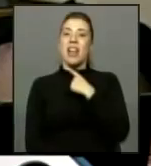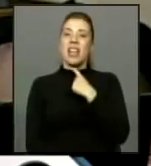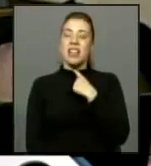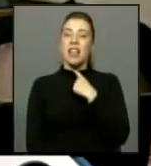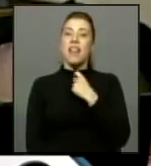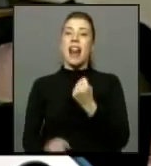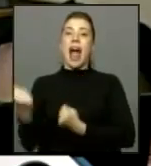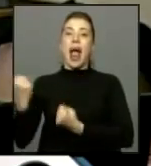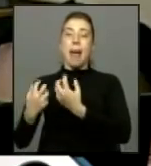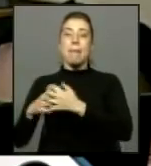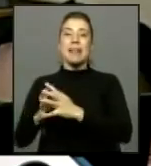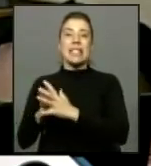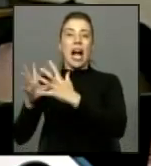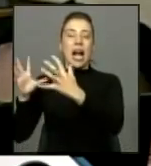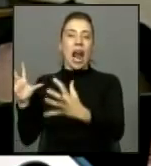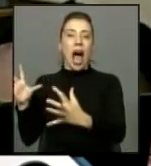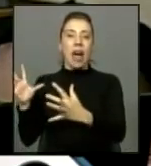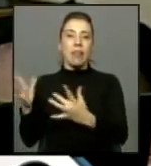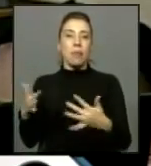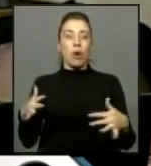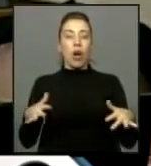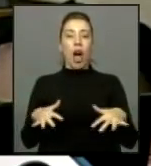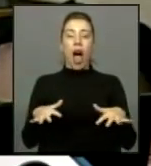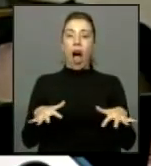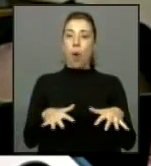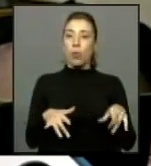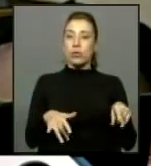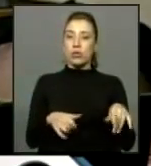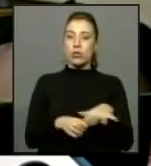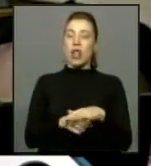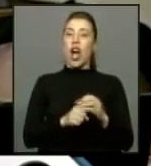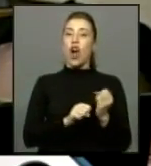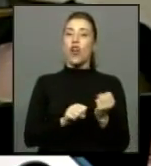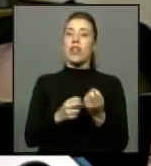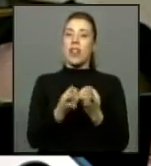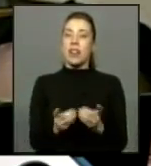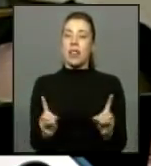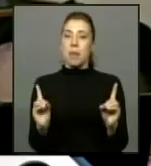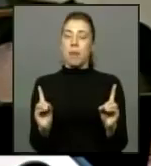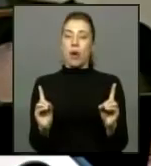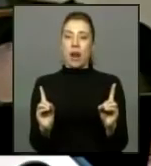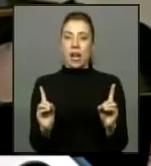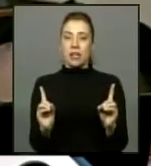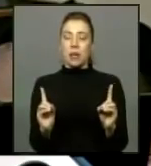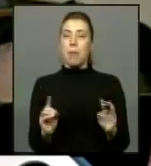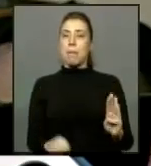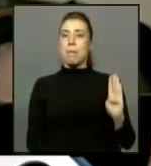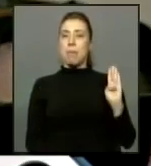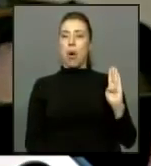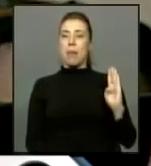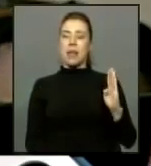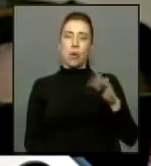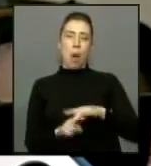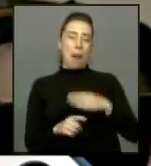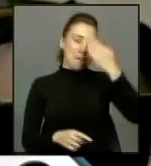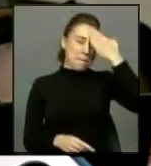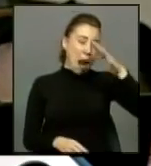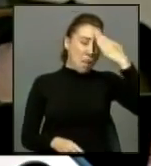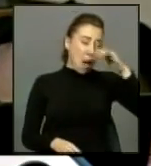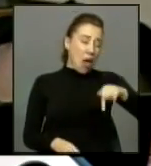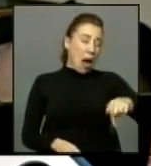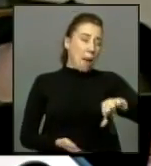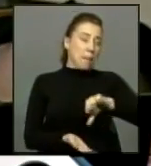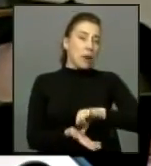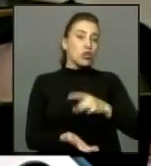del gran empresariado, quienes, haciendo uso de su condición antidemocrática de poder fáctico, prometen los males del infierno al país por